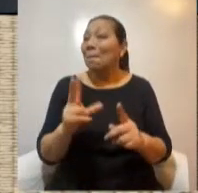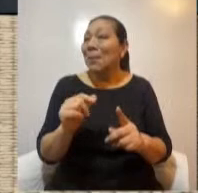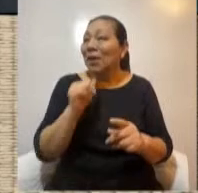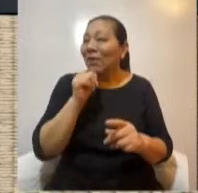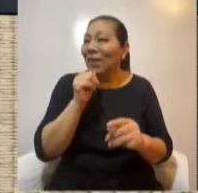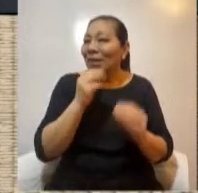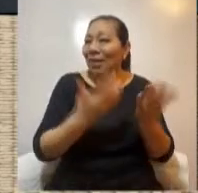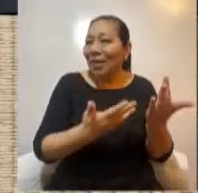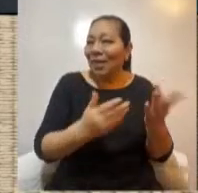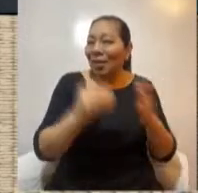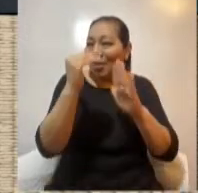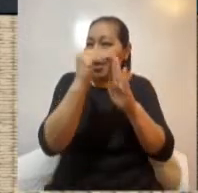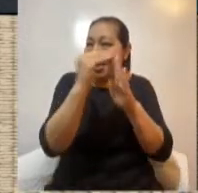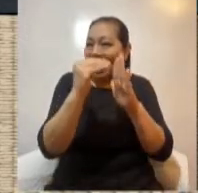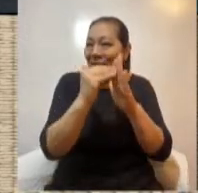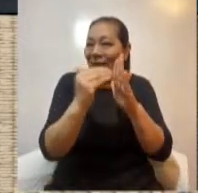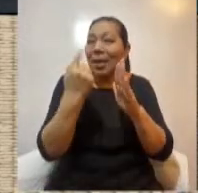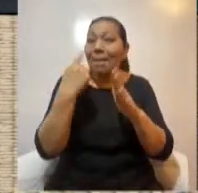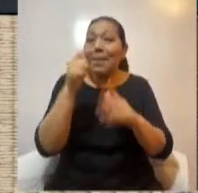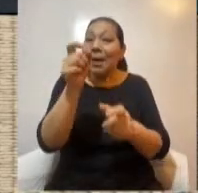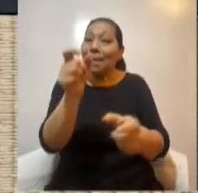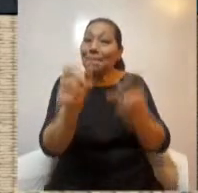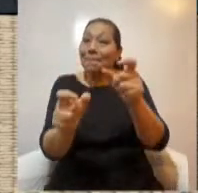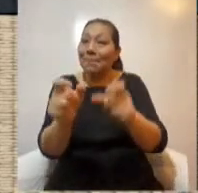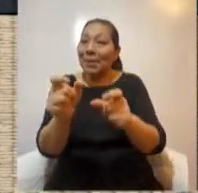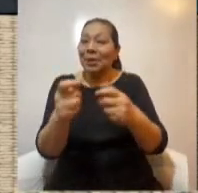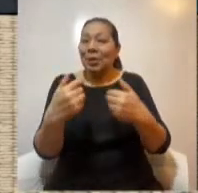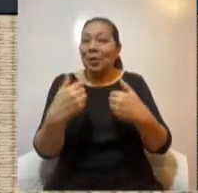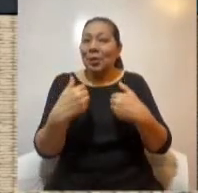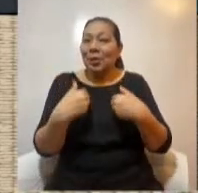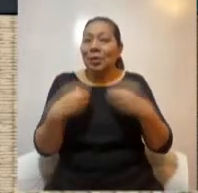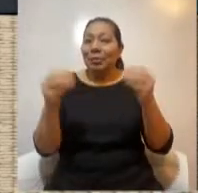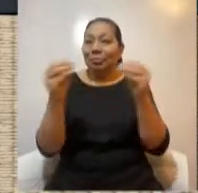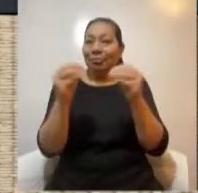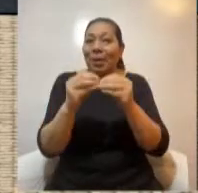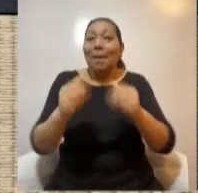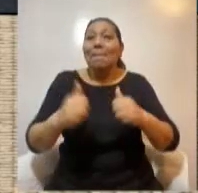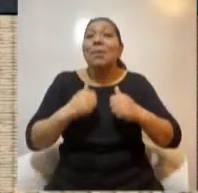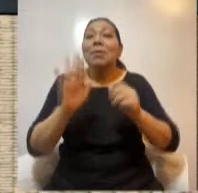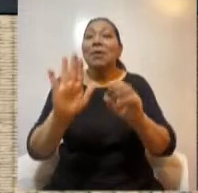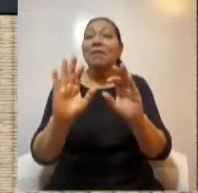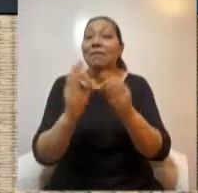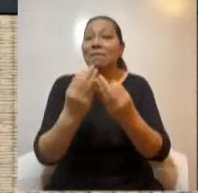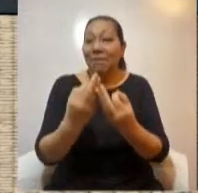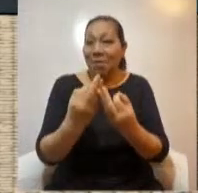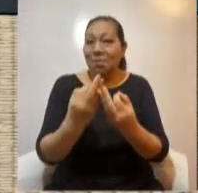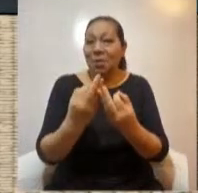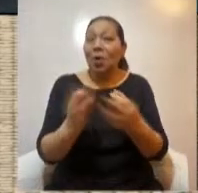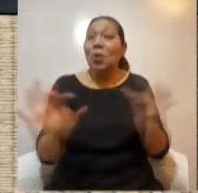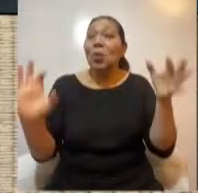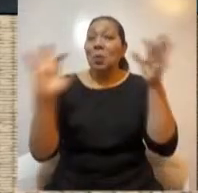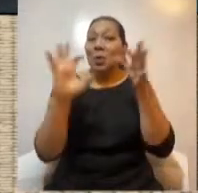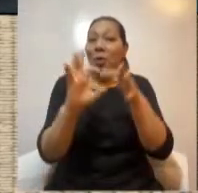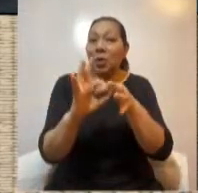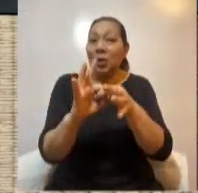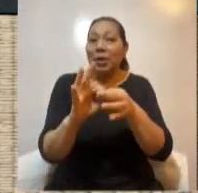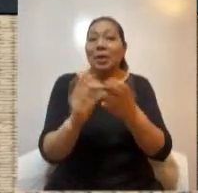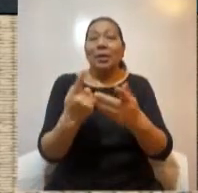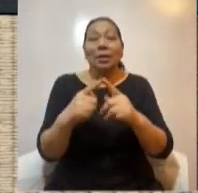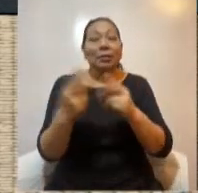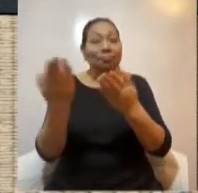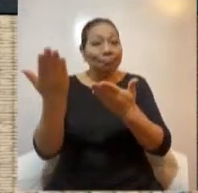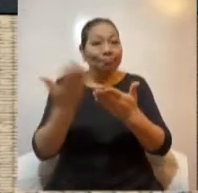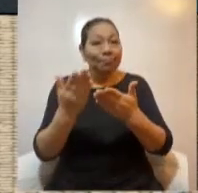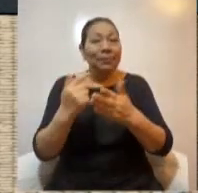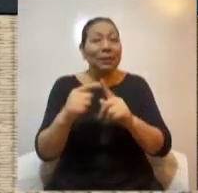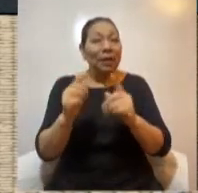Pero aún nos queda pendiente una agenda para personas que viven en familia, sino un vínculo